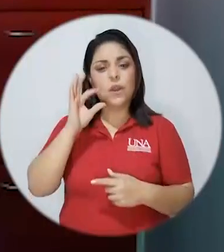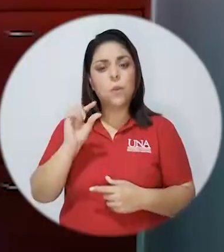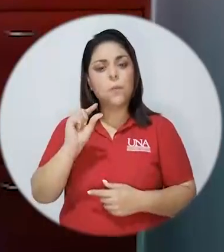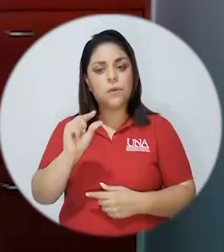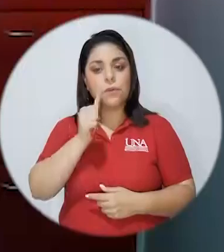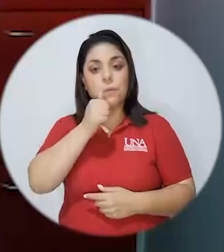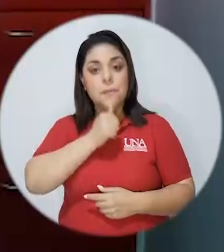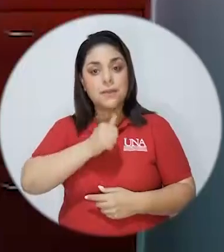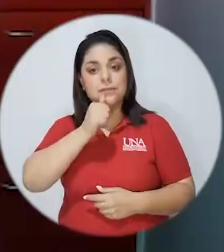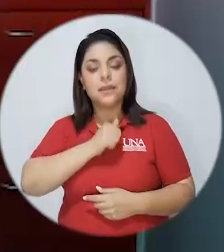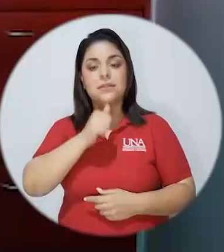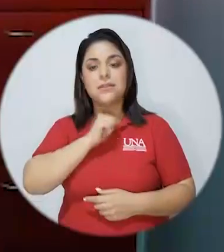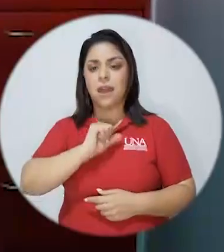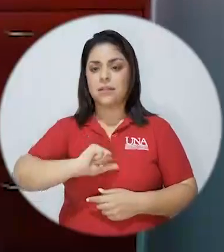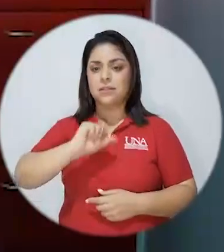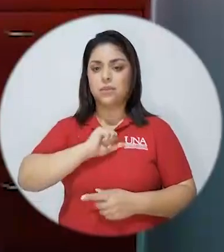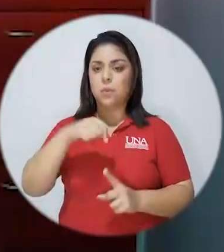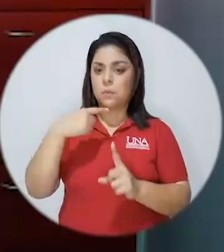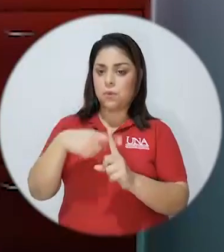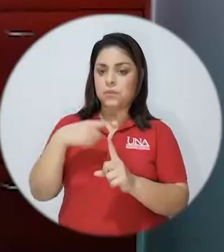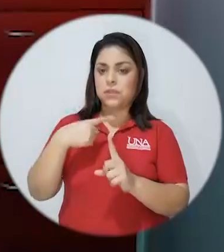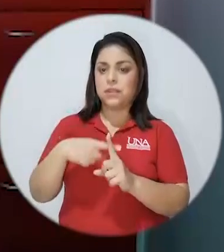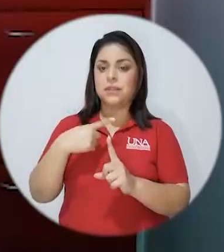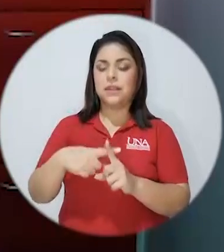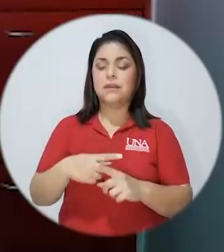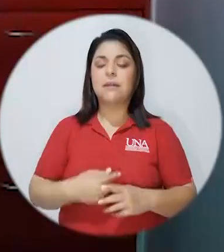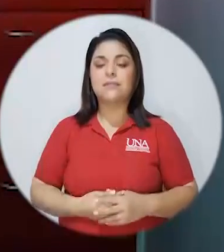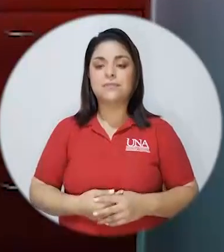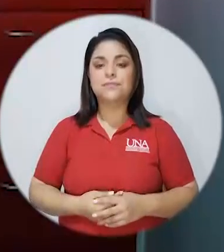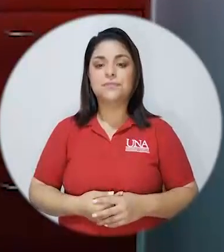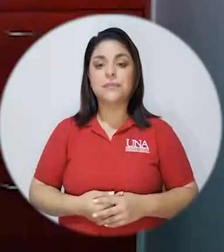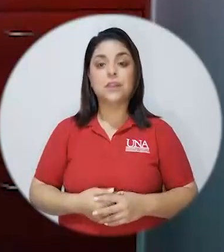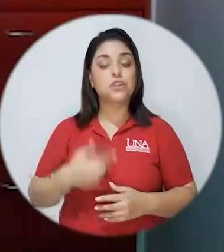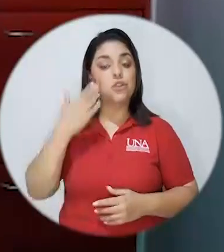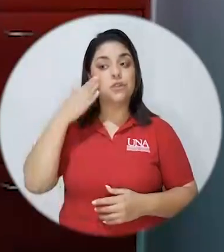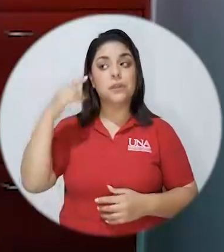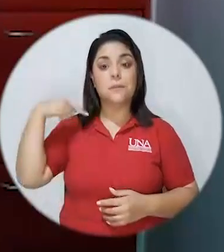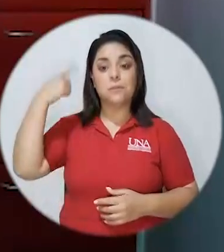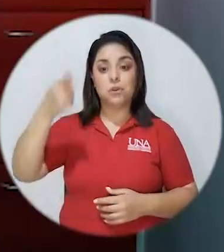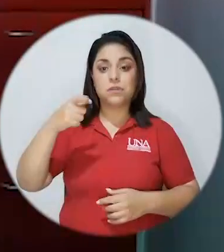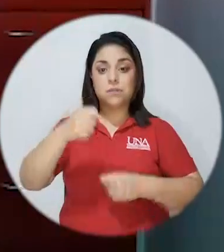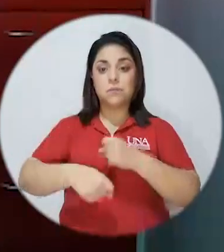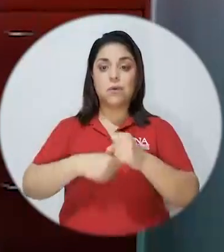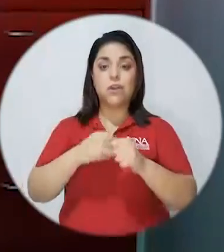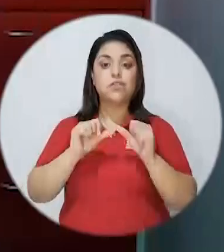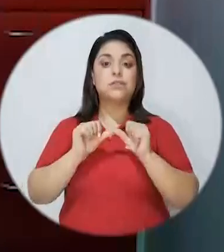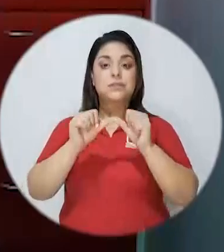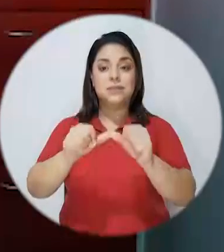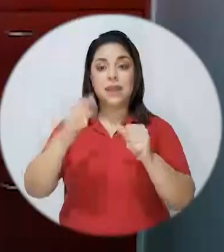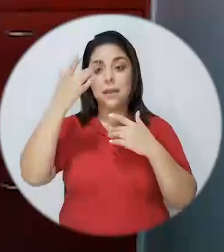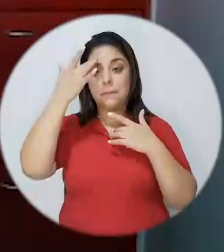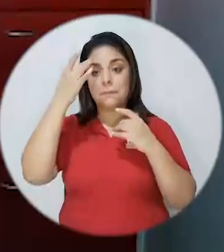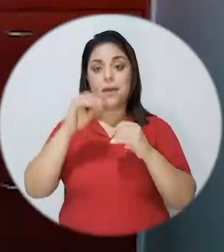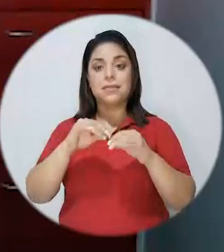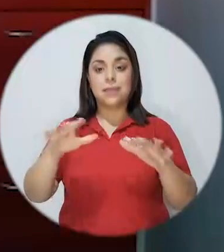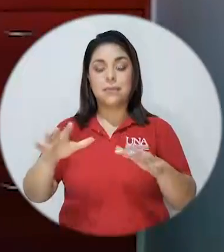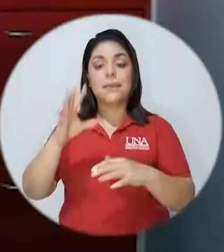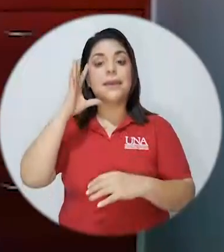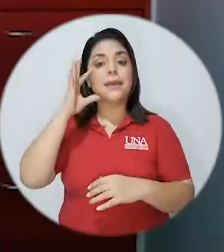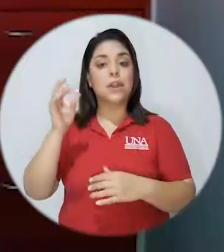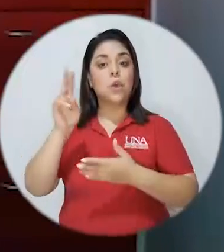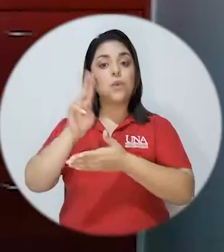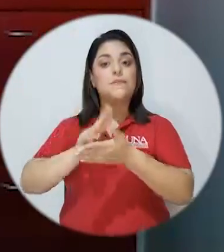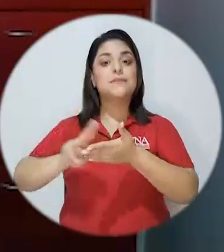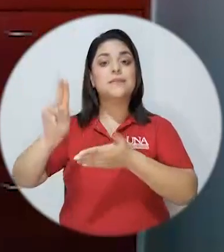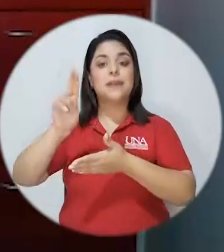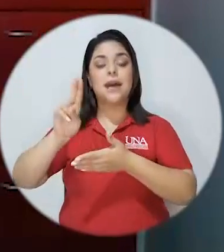hay que tener un poco de paciencia y actitud positiva. No obstante, si el próximo año sigue la pandemia, yo creo que las universidades